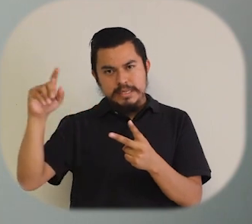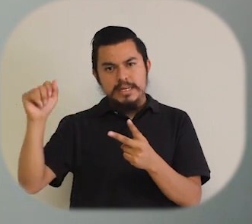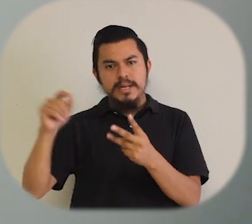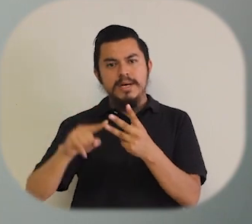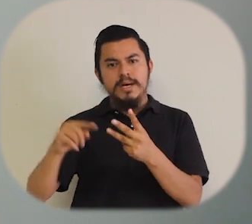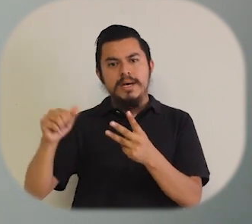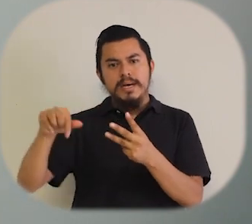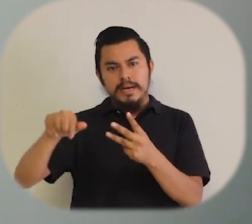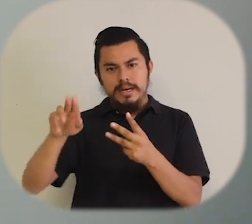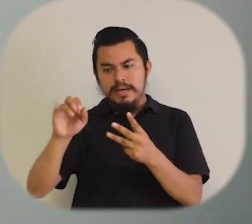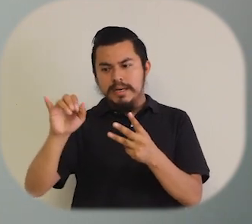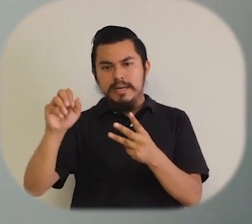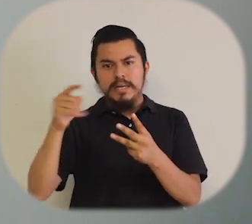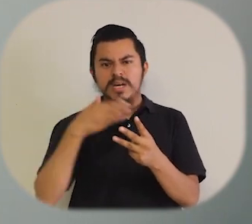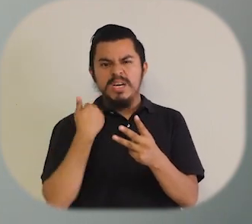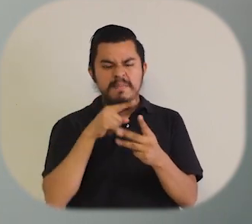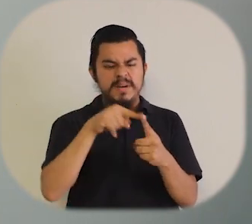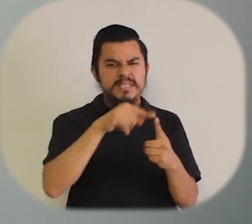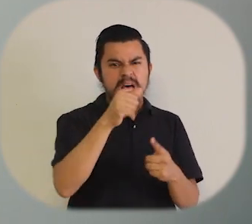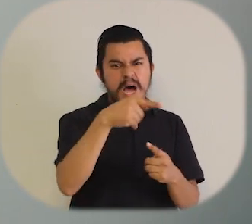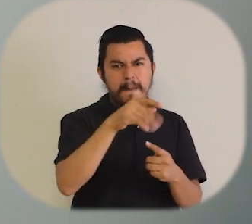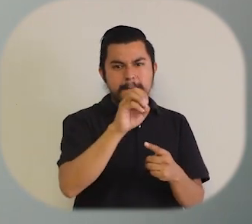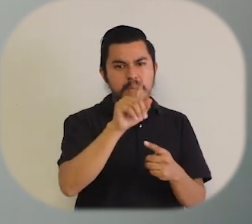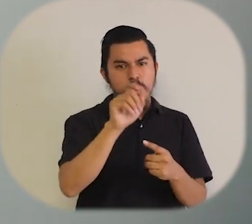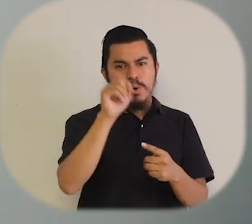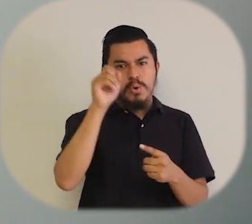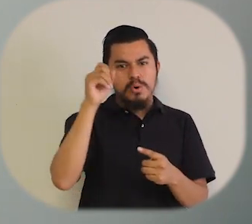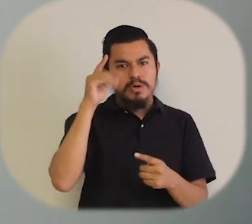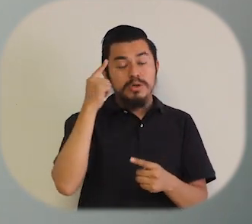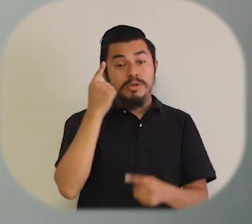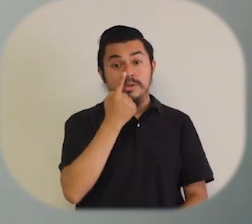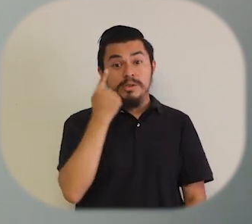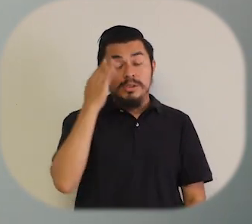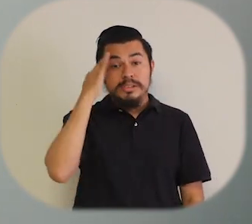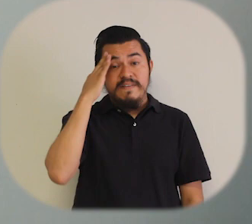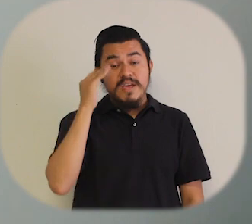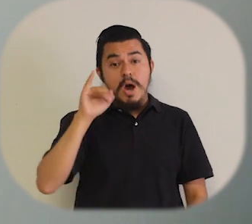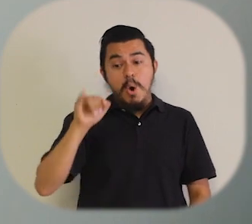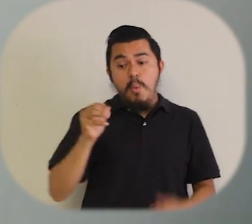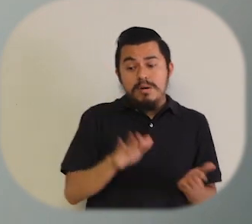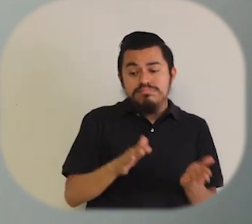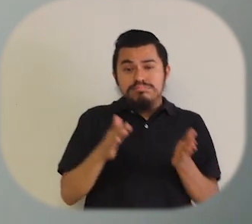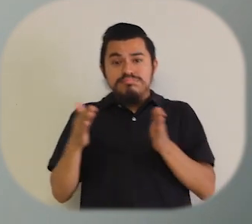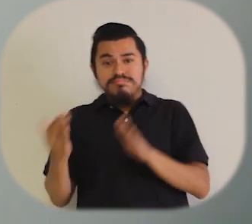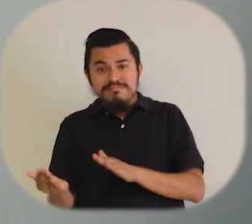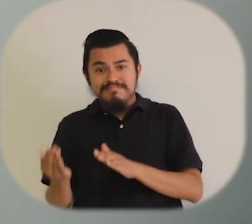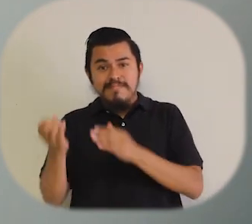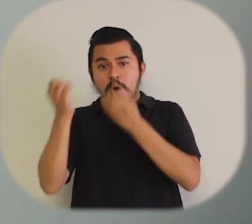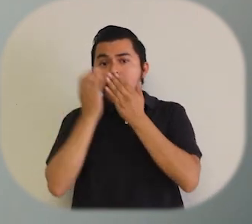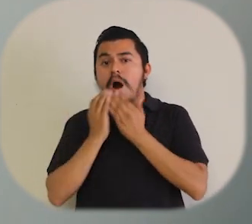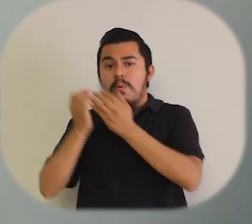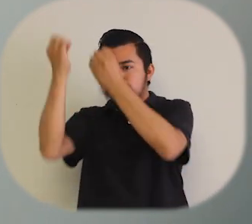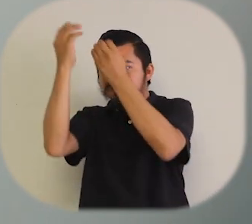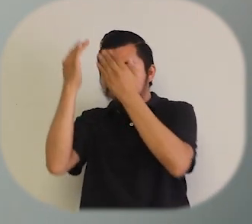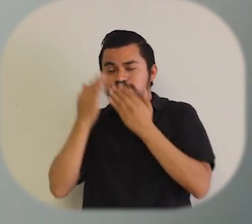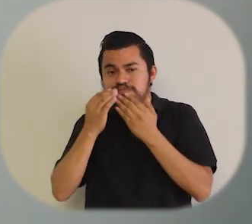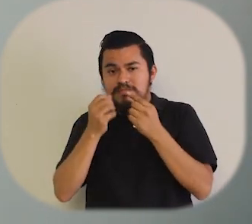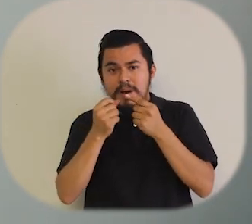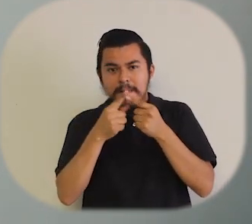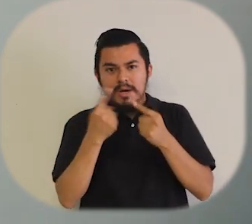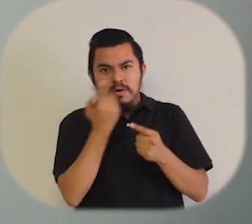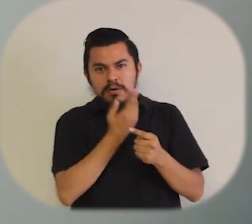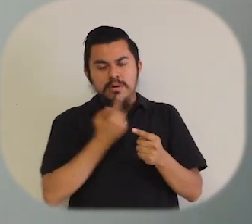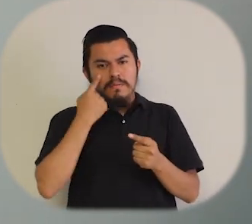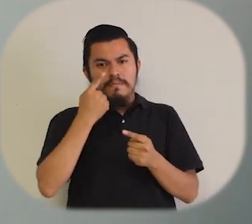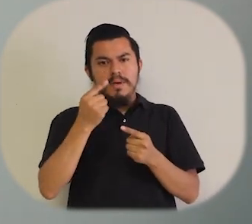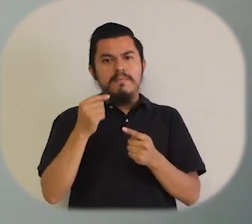solamente conocía el bautismo del arrepentimiento, el bautismo de Juan. Vemos que Priscila y Aquila, los discípulos del apóstol